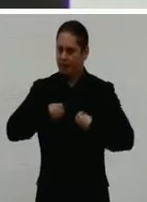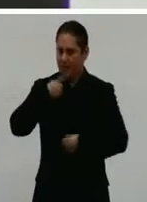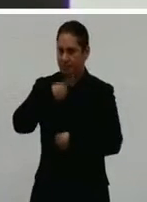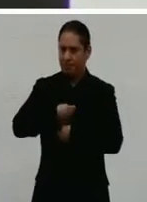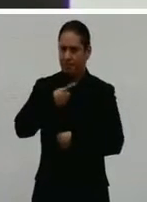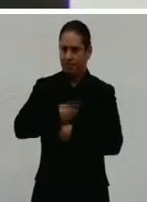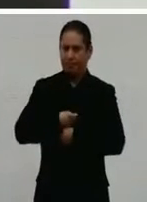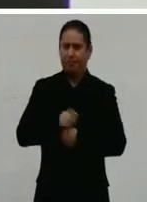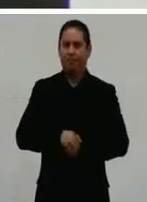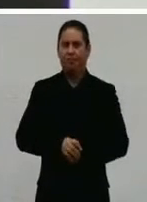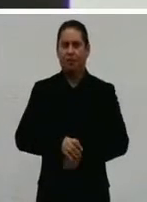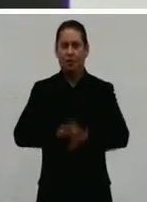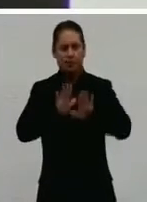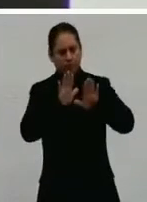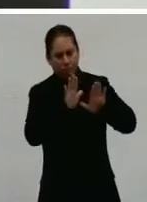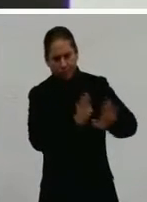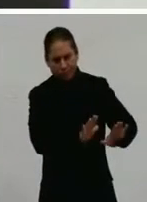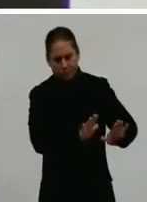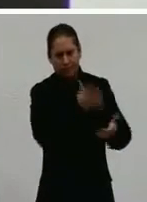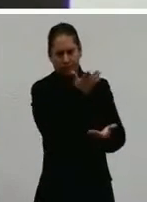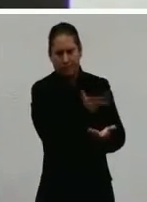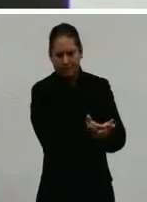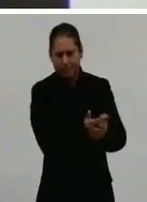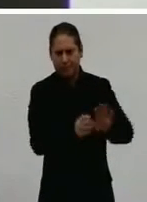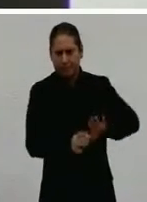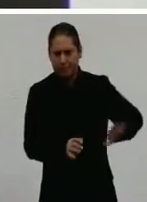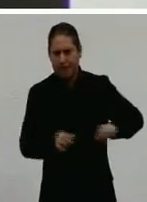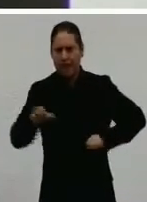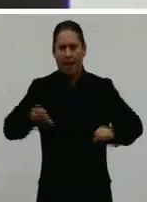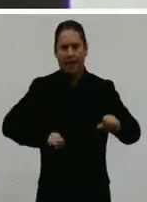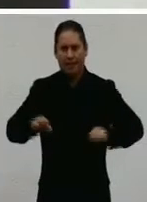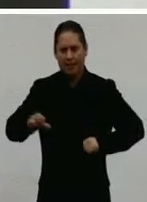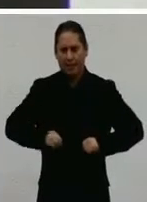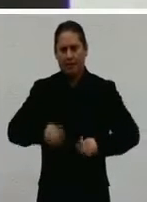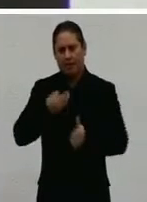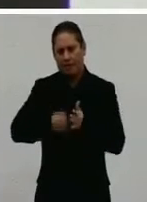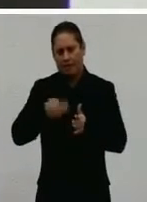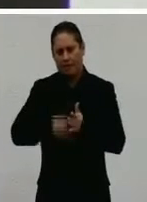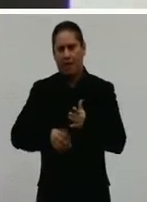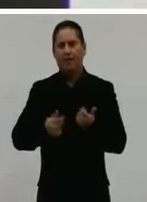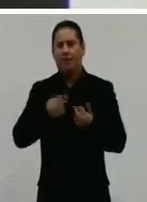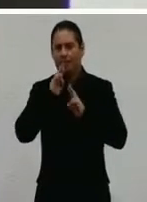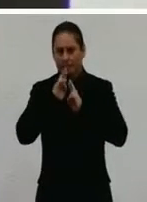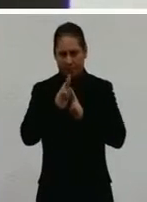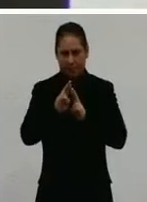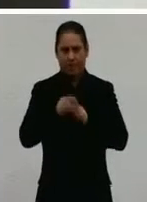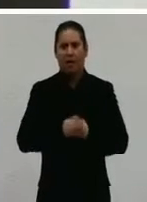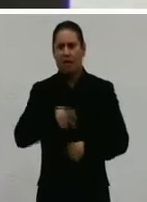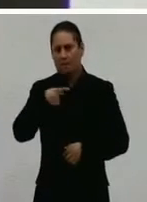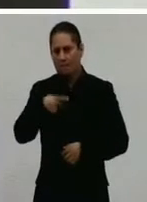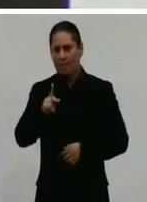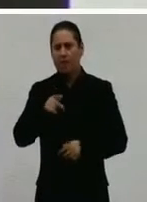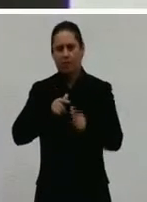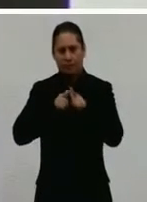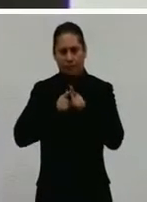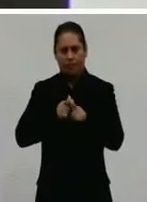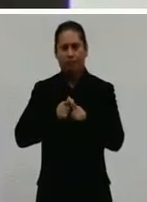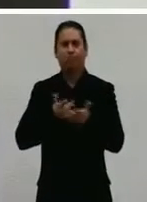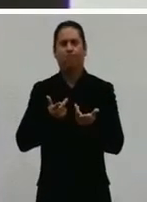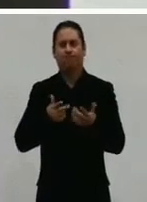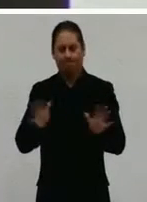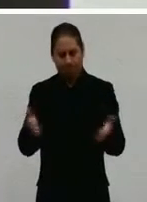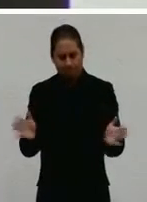ello se suspendieron algunas actividades que estaban por resolverse pero seguiremos impulsando el trabajo